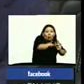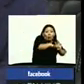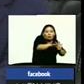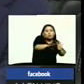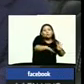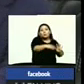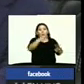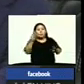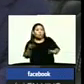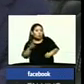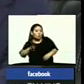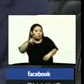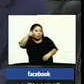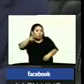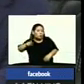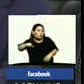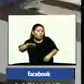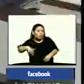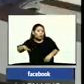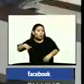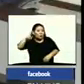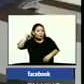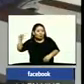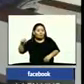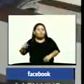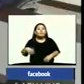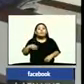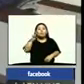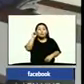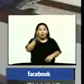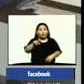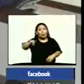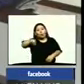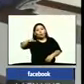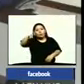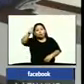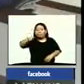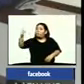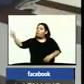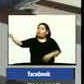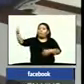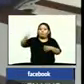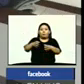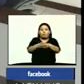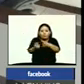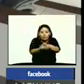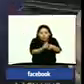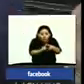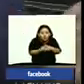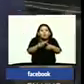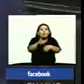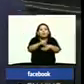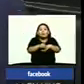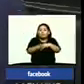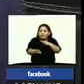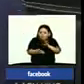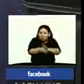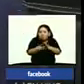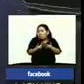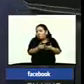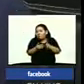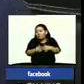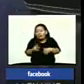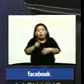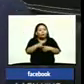4 meses puede ser en Los Ángeles. El próximo mes vendrá una delegación de políticos y empresarios de Arizona para